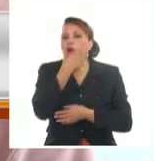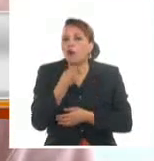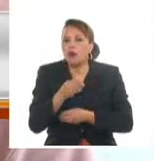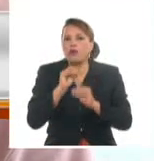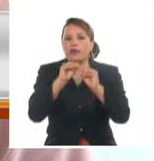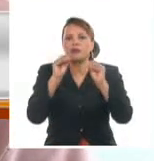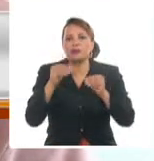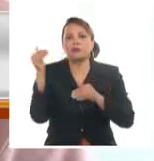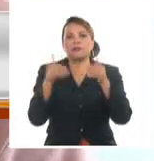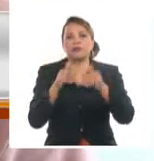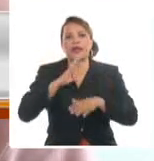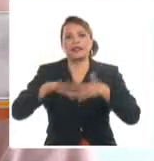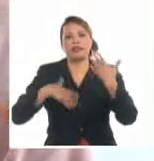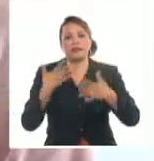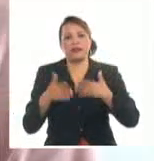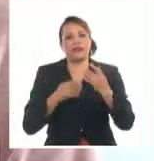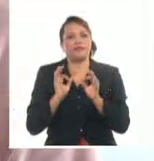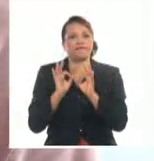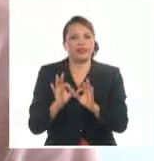son muy importantes